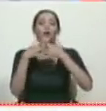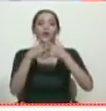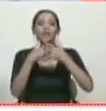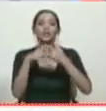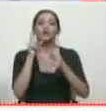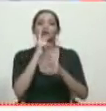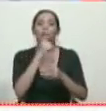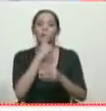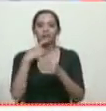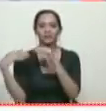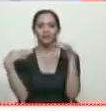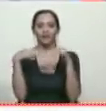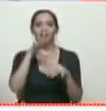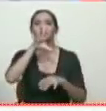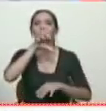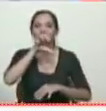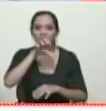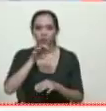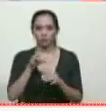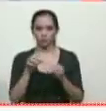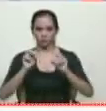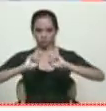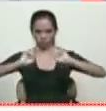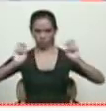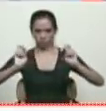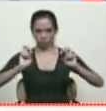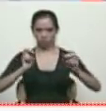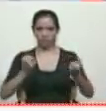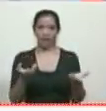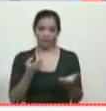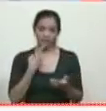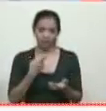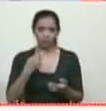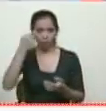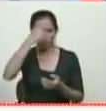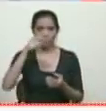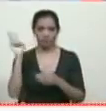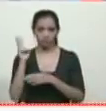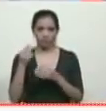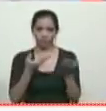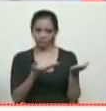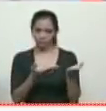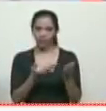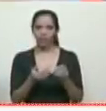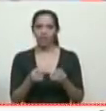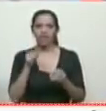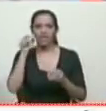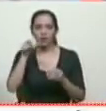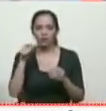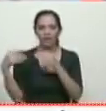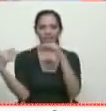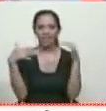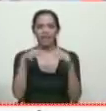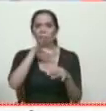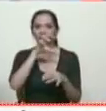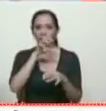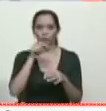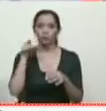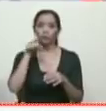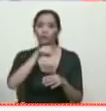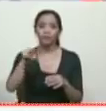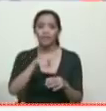Y yo se lo tengo que decir así de crudo a la población venezolana, porque es el desprecio. Es una guerra de perros. Ustedes se matan y yo